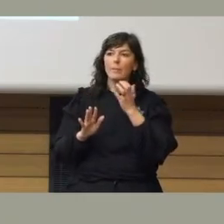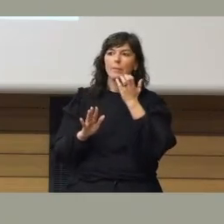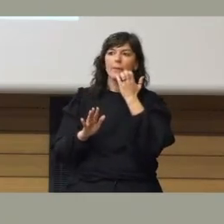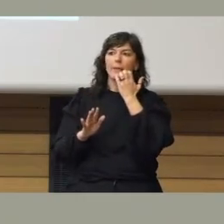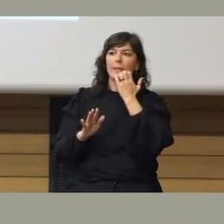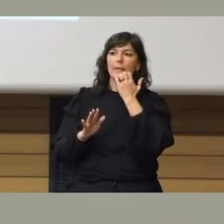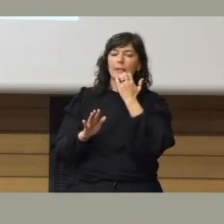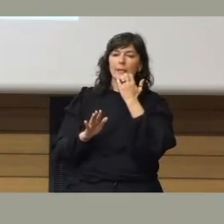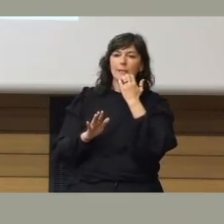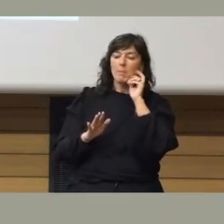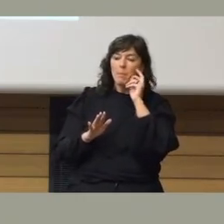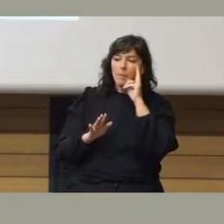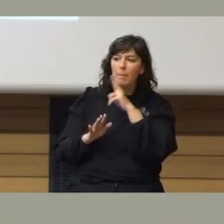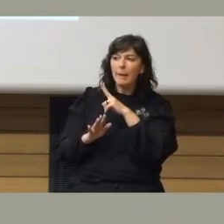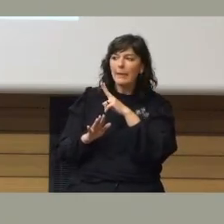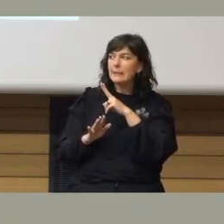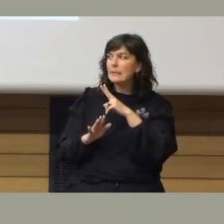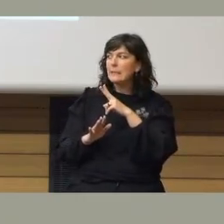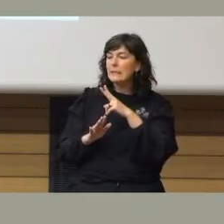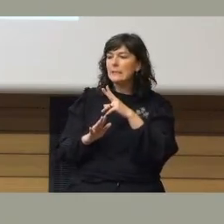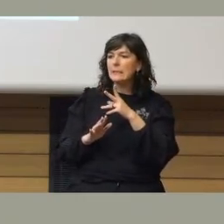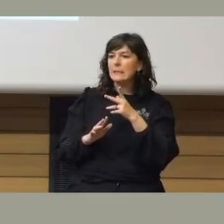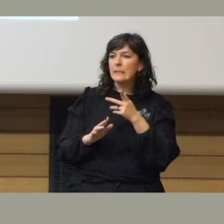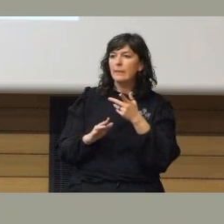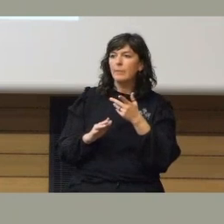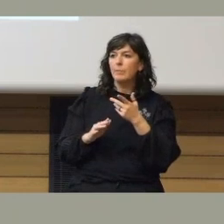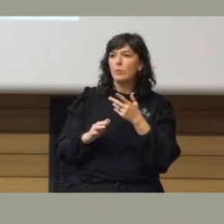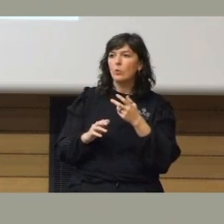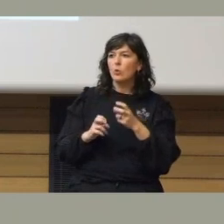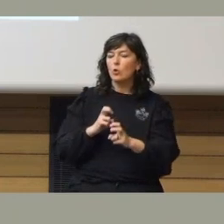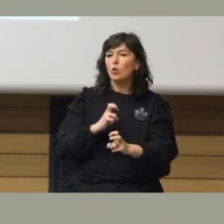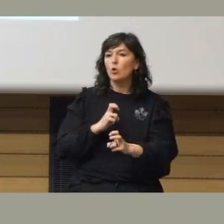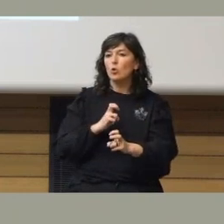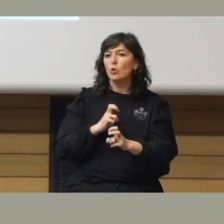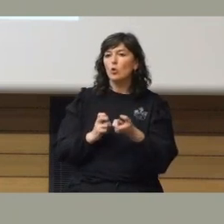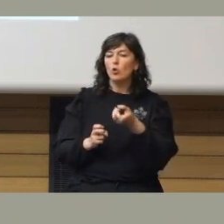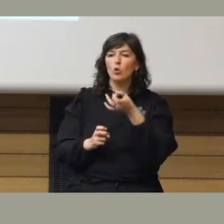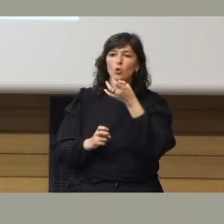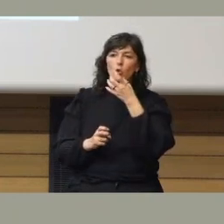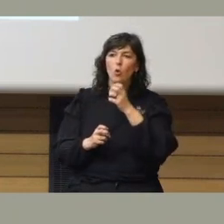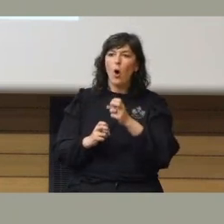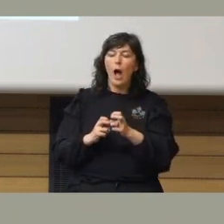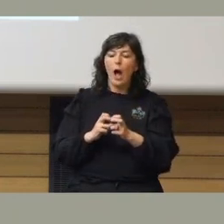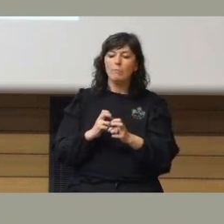misma tendencia. No en que hay un aumento. No es una droga de intoxicación, de efecto problemático inmediato.